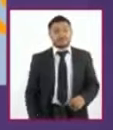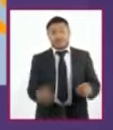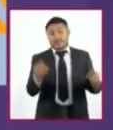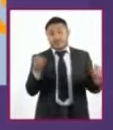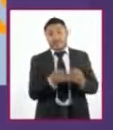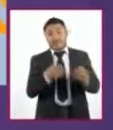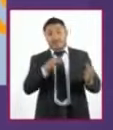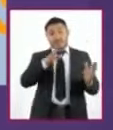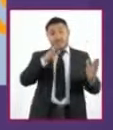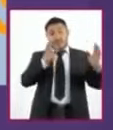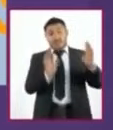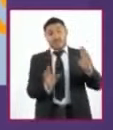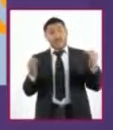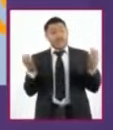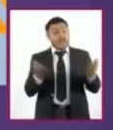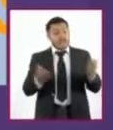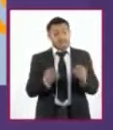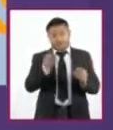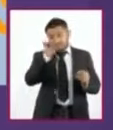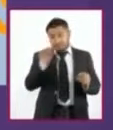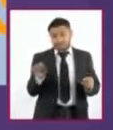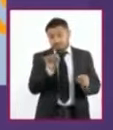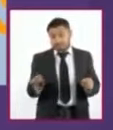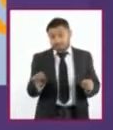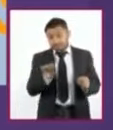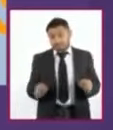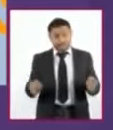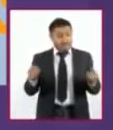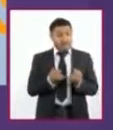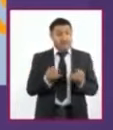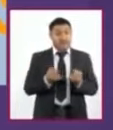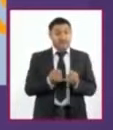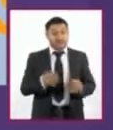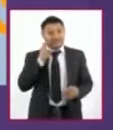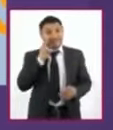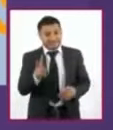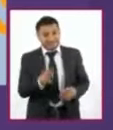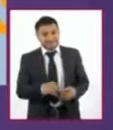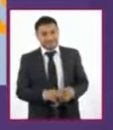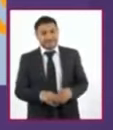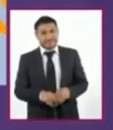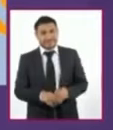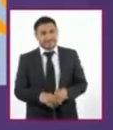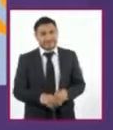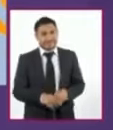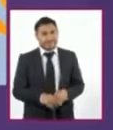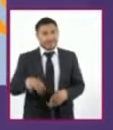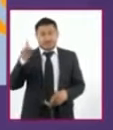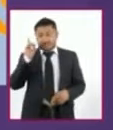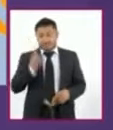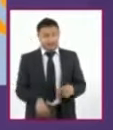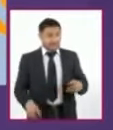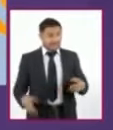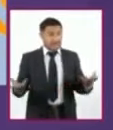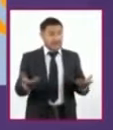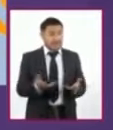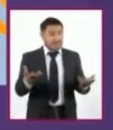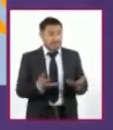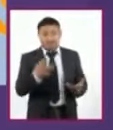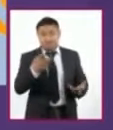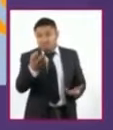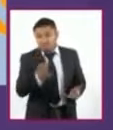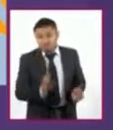distancia desde el eje de simetría a ambos vértices. Como pudieron ver, al terminar de trazar los simétricos de